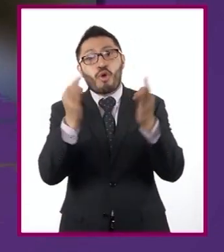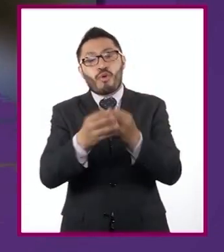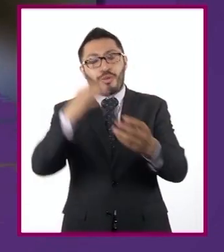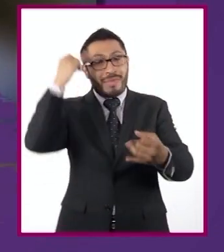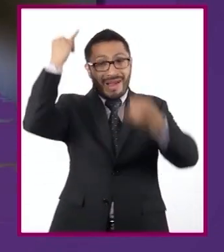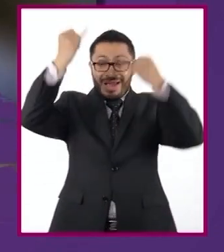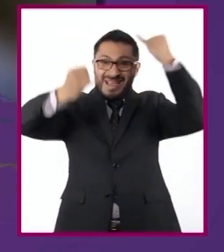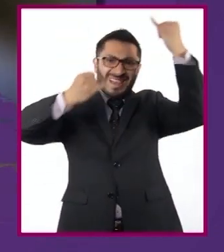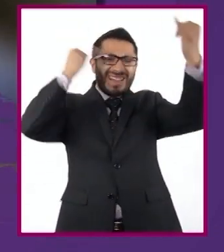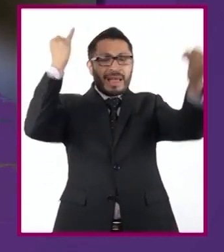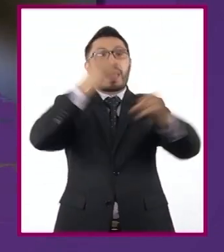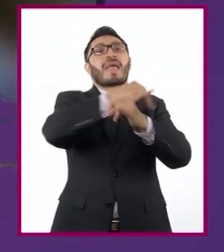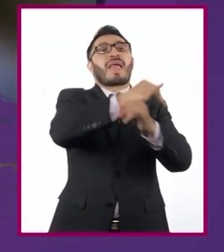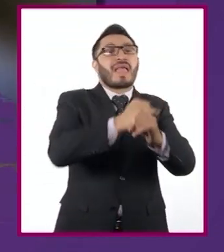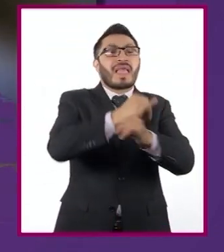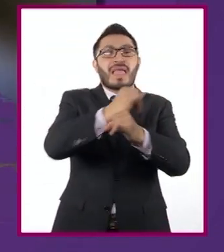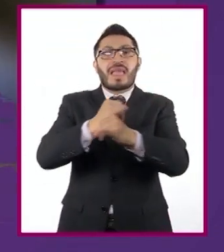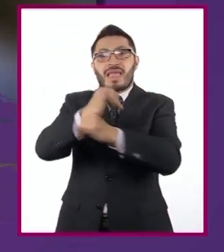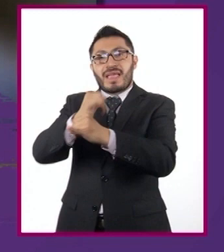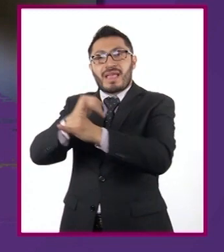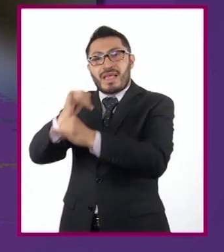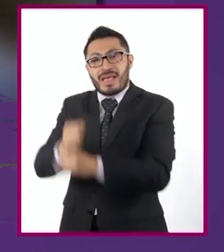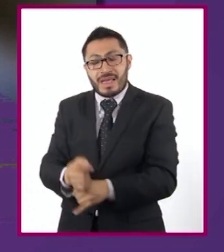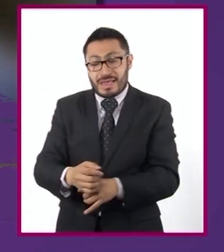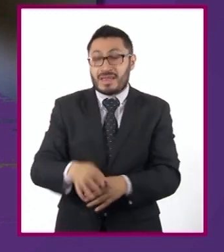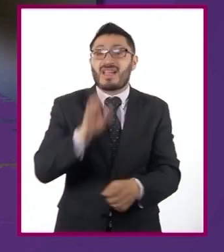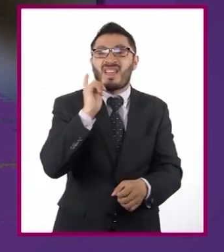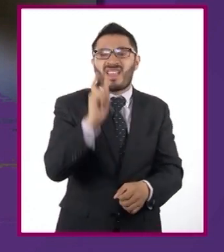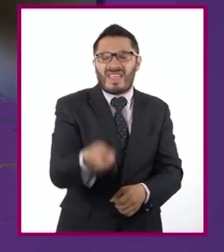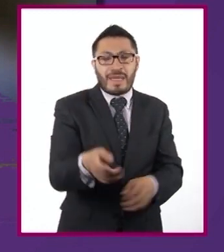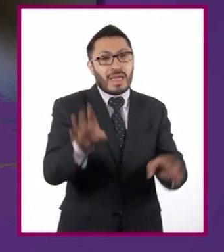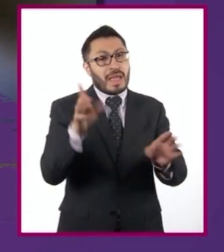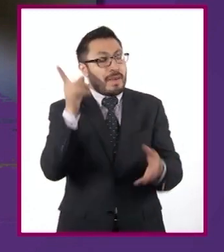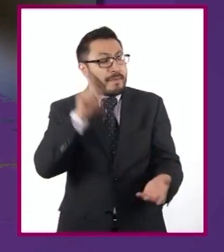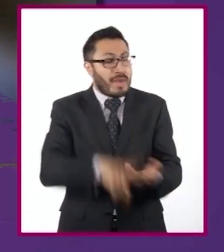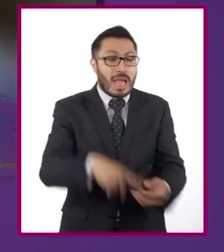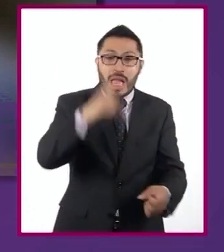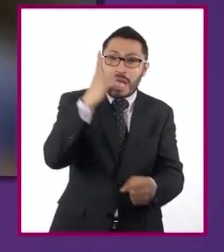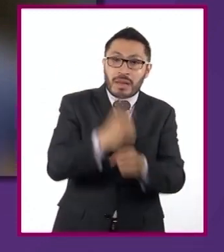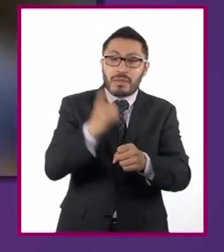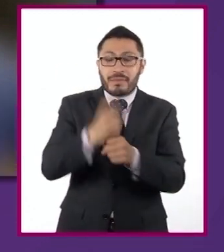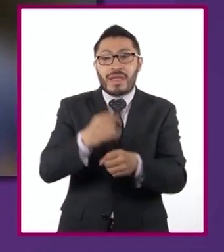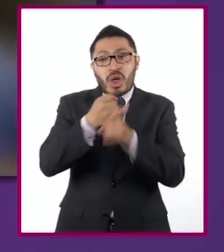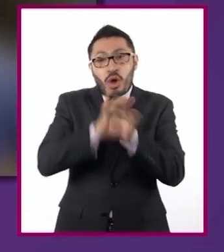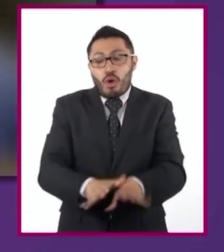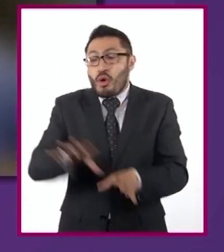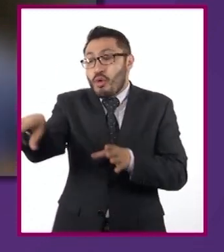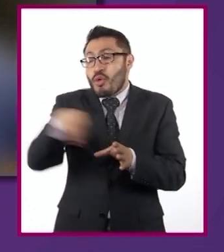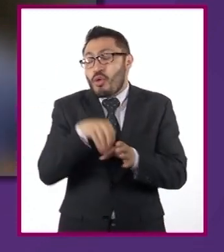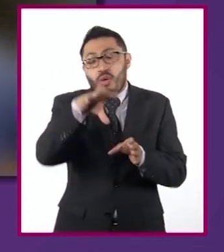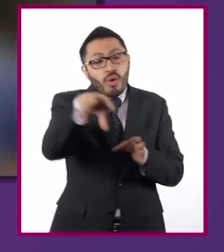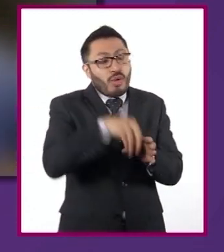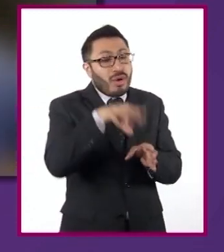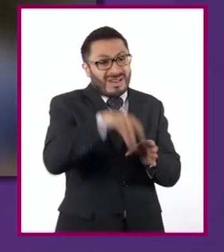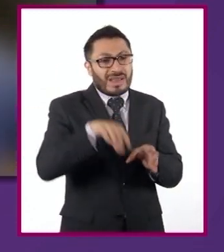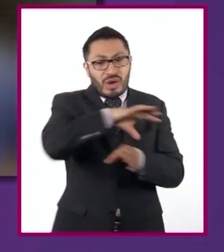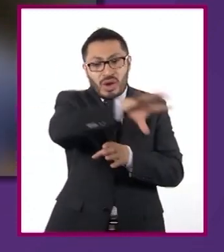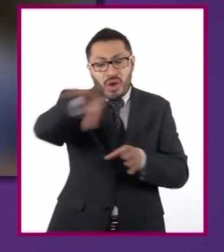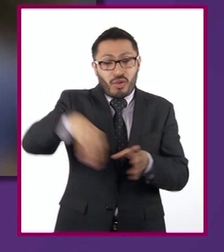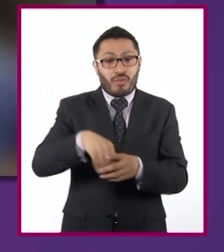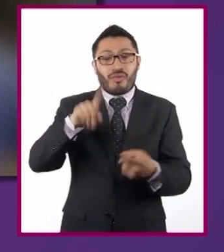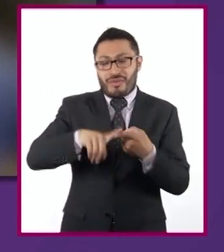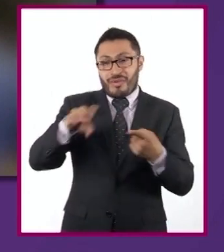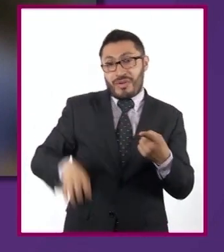creativo y de investigación en el cual primero se reúnen los datos sobre este consumidor, su